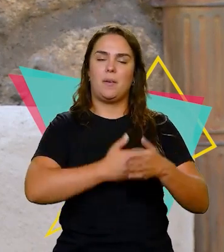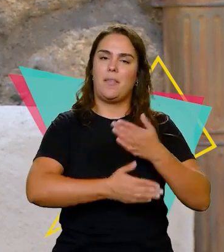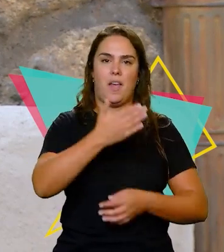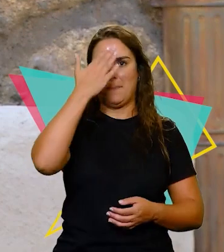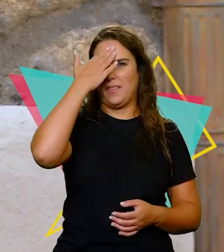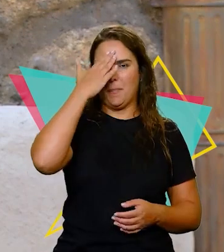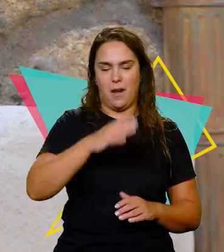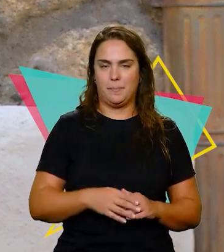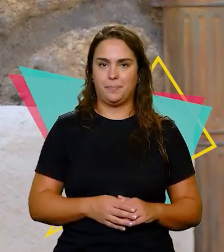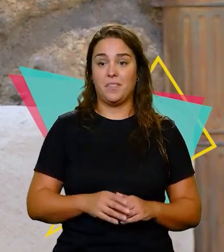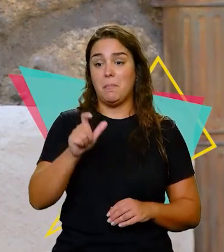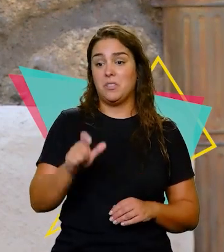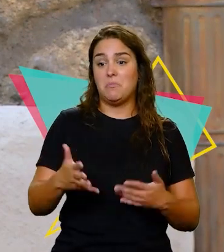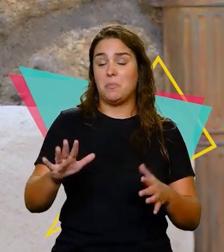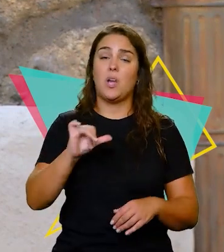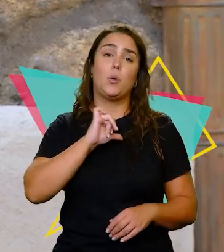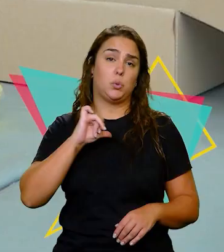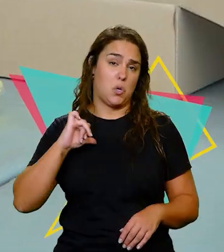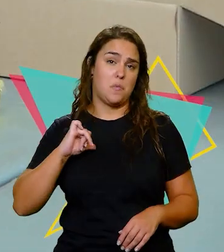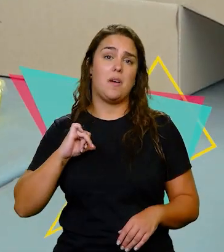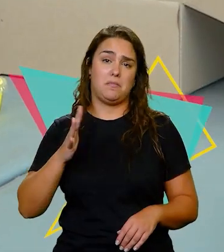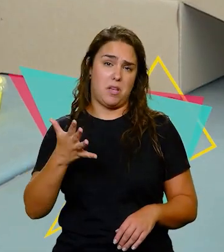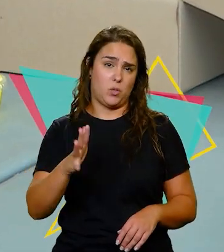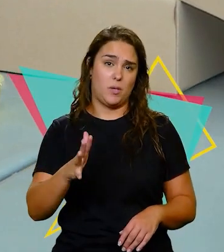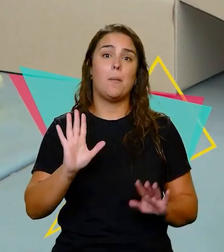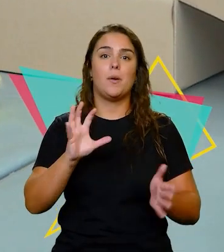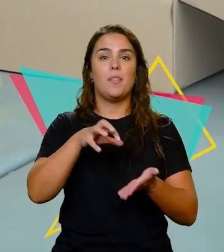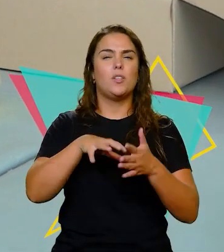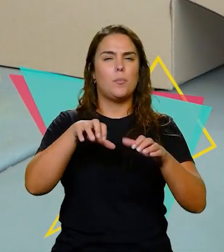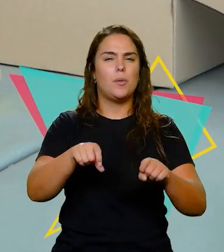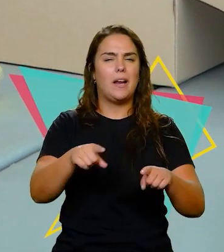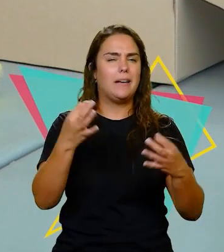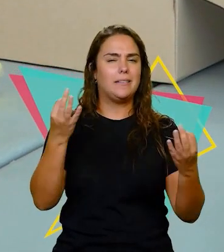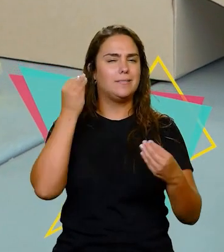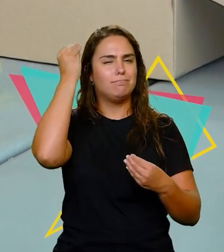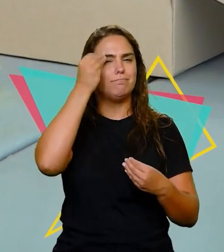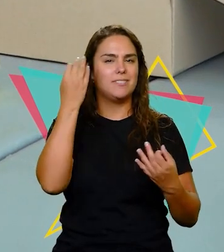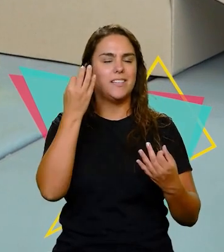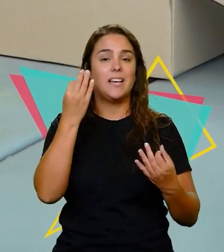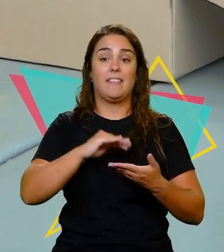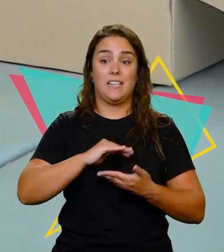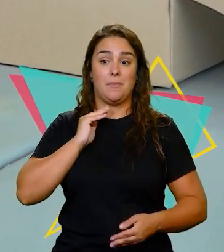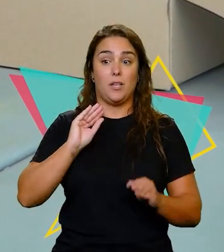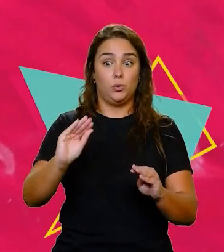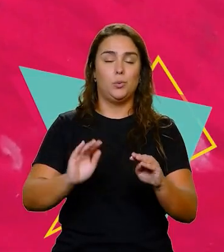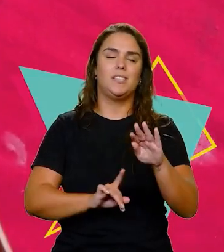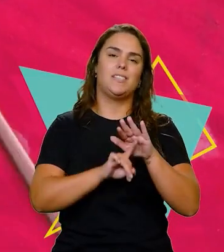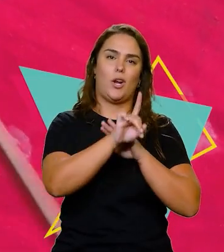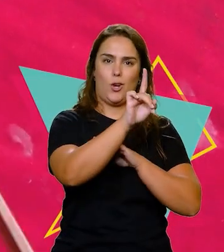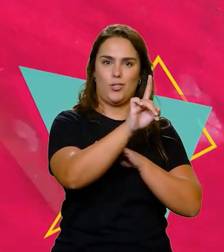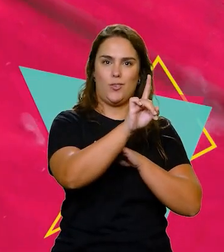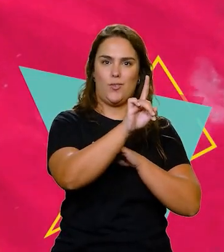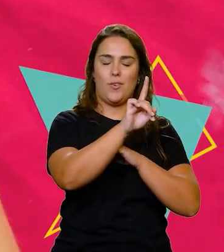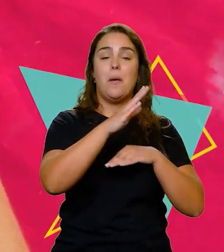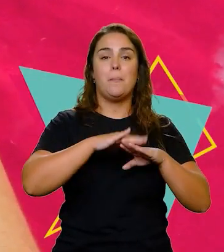principal. Son personas más o menos autónomas. La idea de un centro ocupacional es desarrollar las capacidades de la persona, tanto